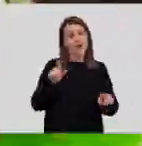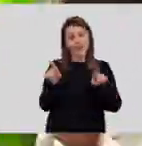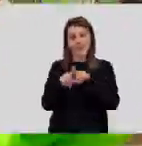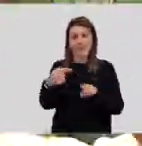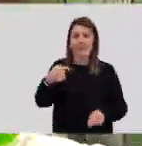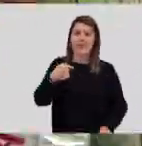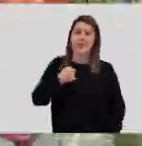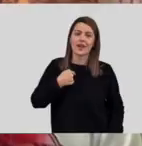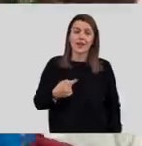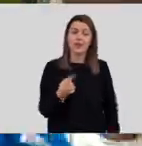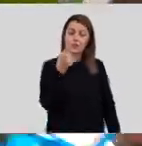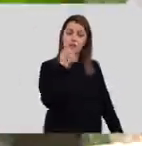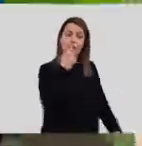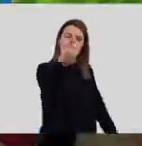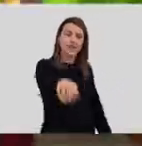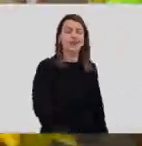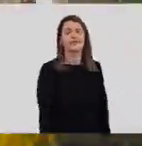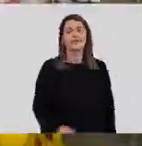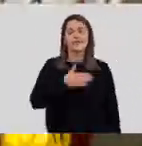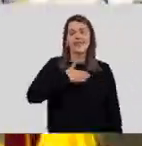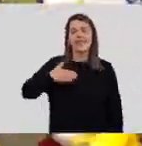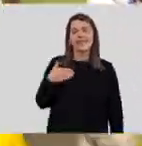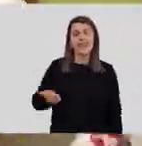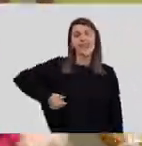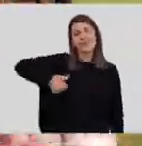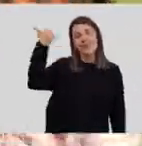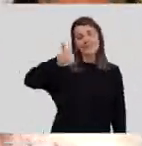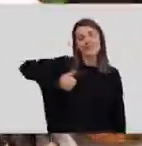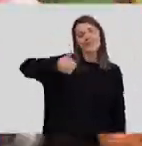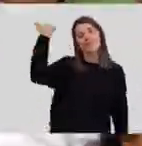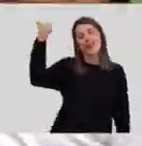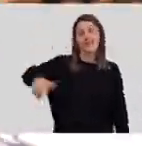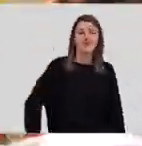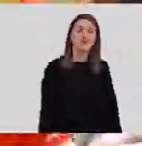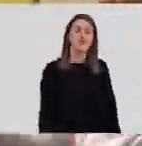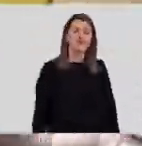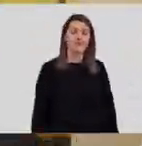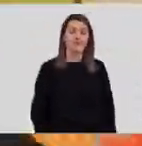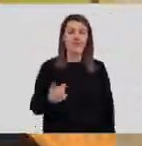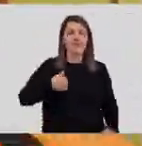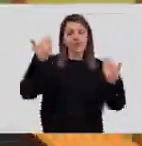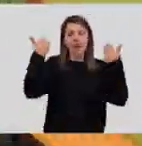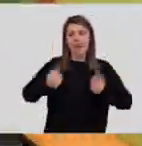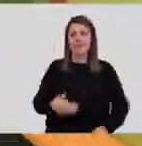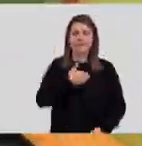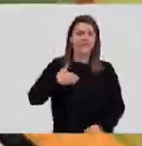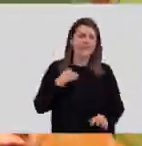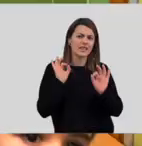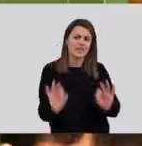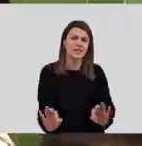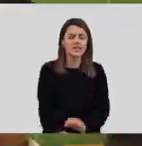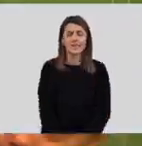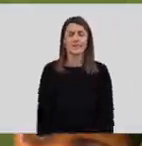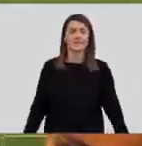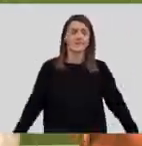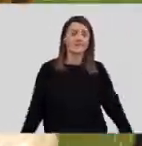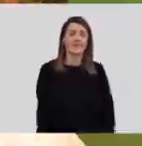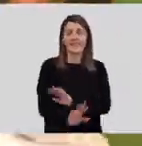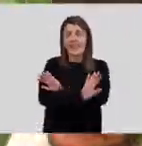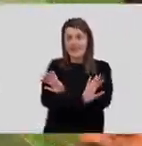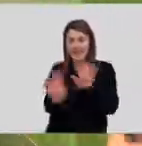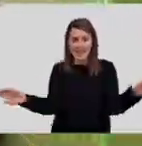que aprovecha, haz como yo y di: yo quiero más, quiero más. Es como quiero